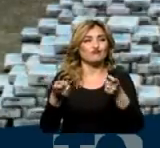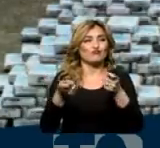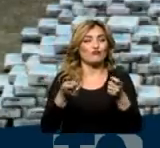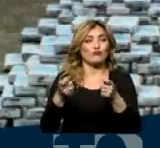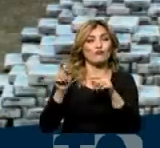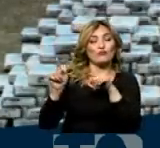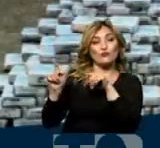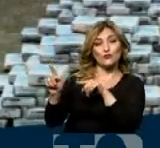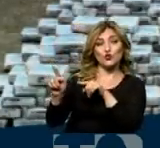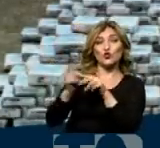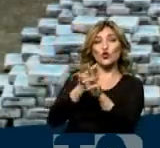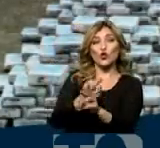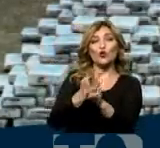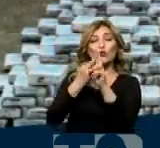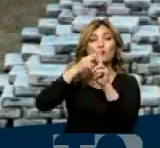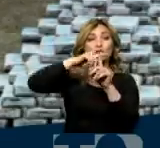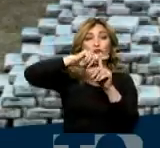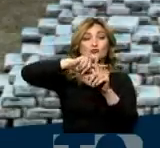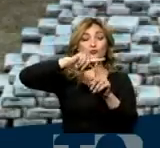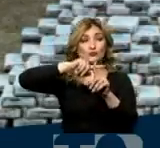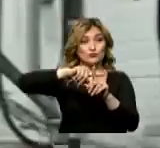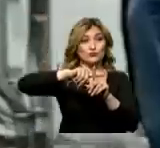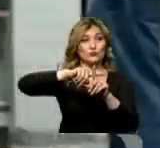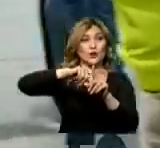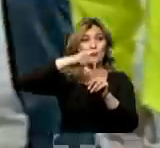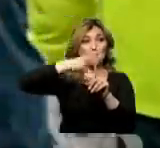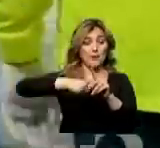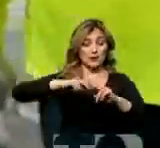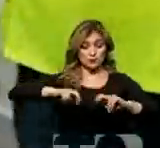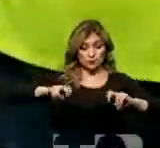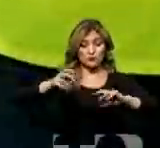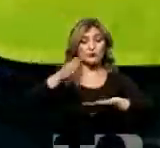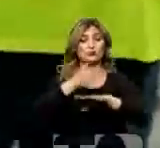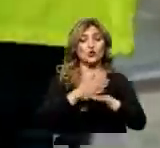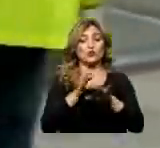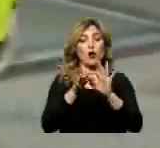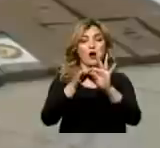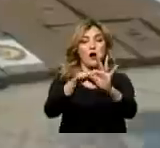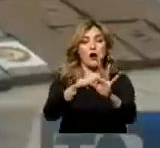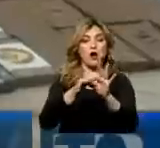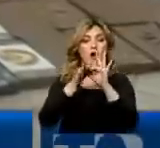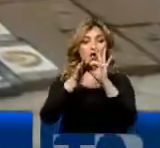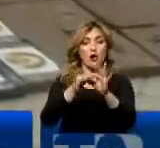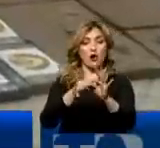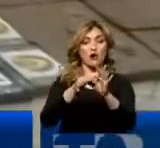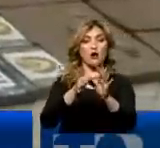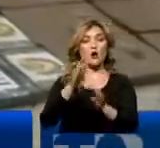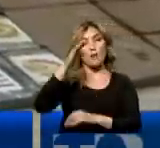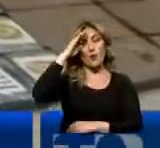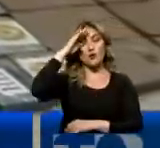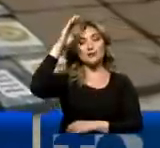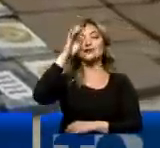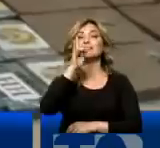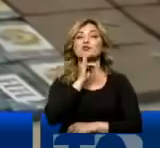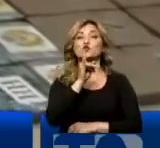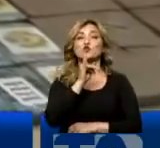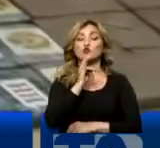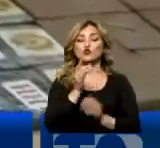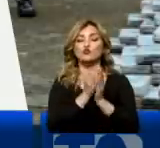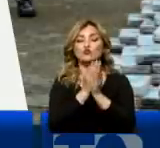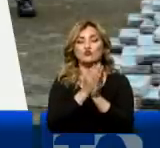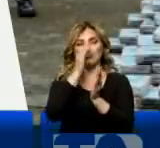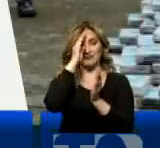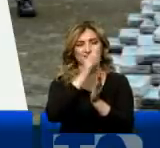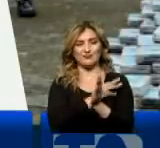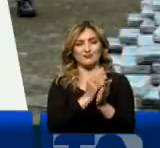Altamar, que dio resultados positivos tras varios meses de investigación y cooperación con guardacostas norteamericanos. La embarcación Reina